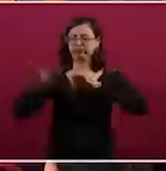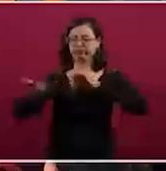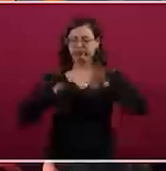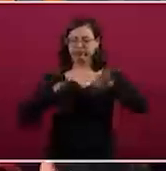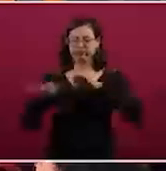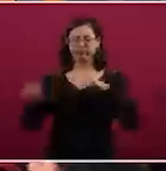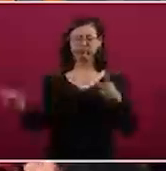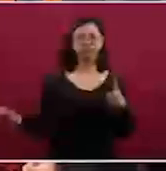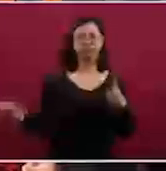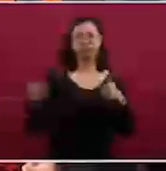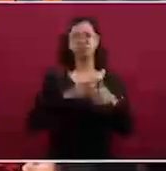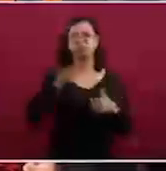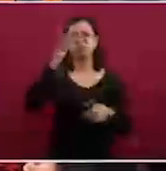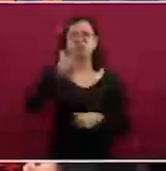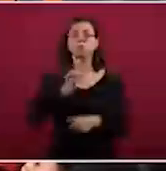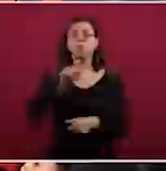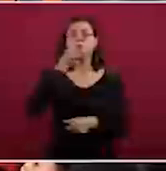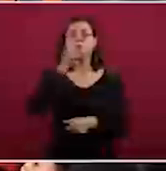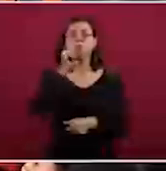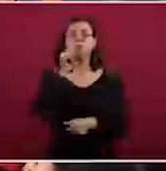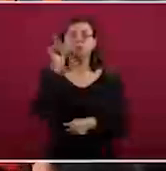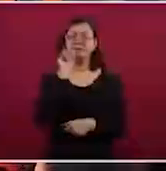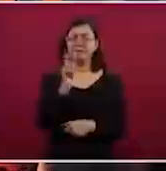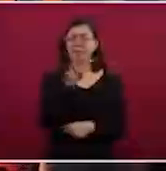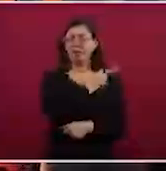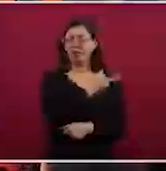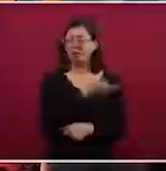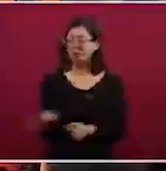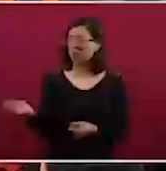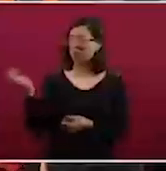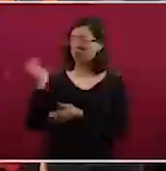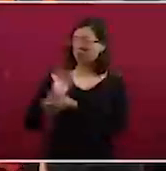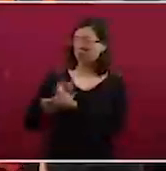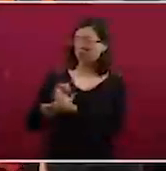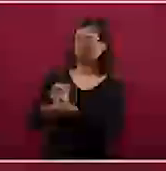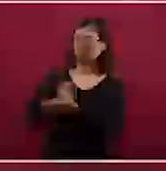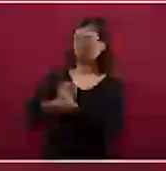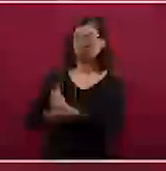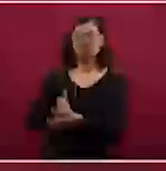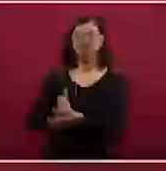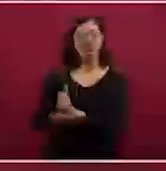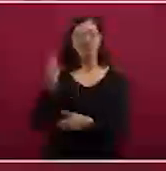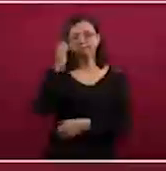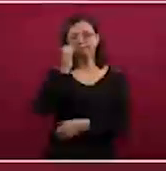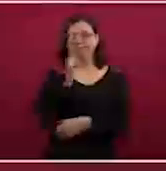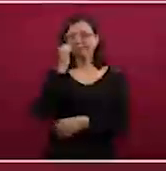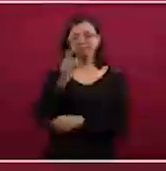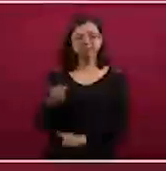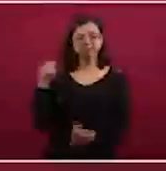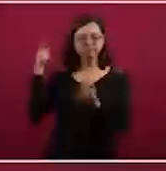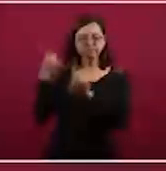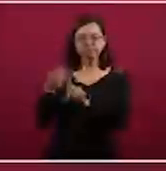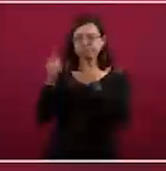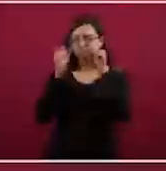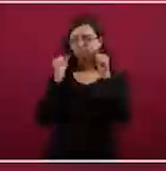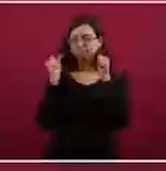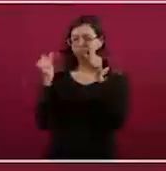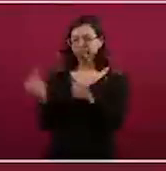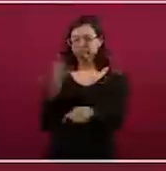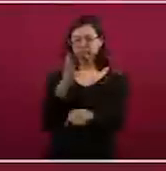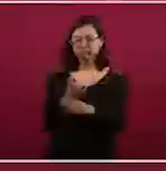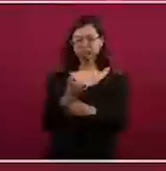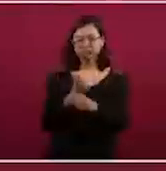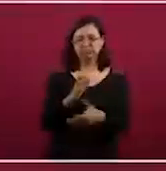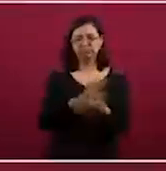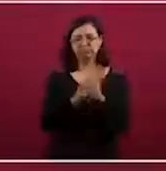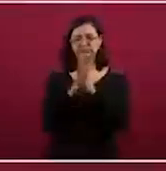que las mujeres y niñas más pobres y discriminadas estén siempre en el centro de la Cuarta Transformación